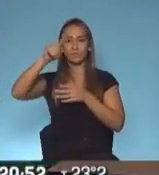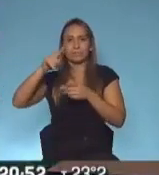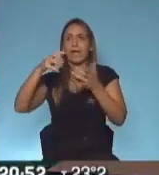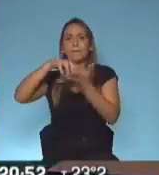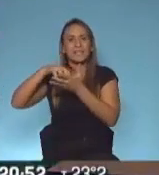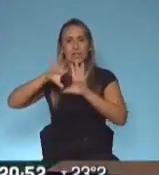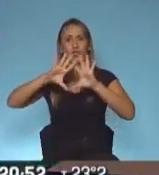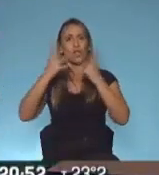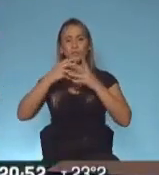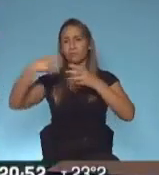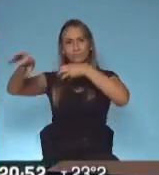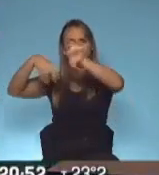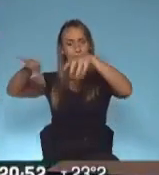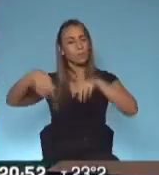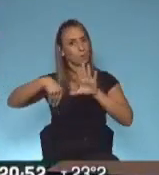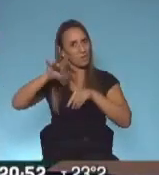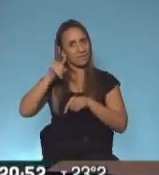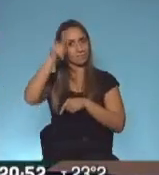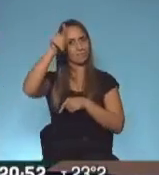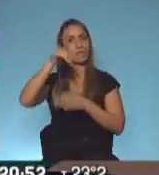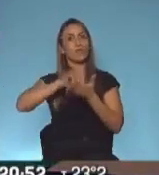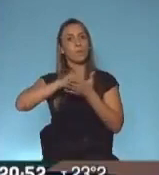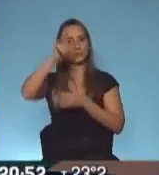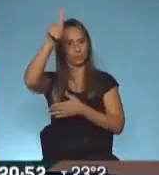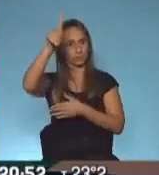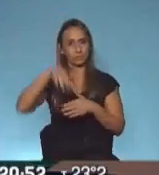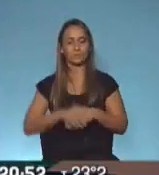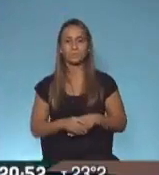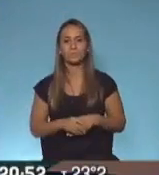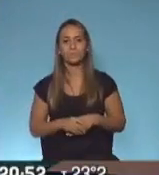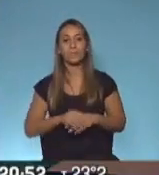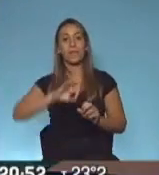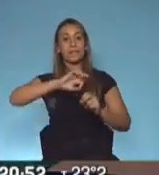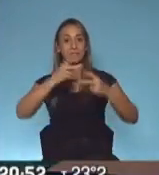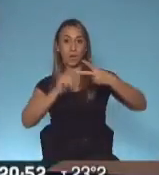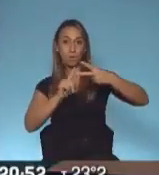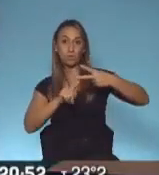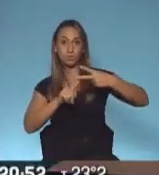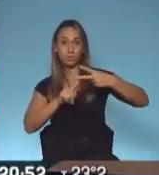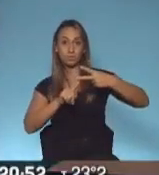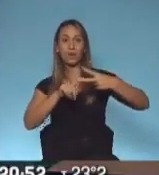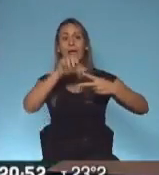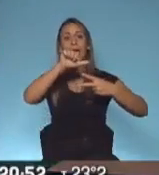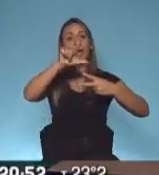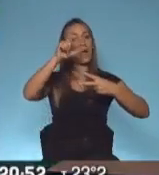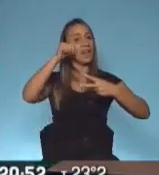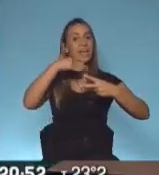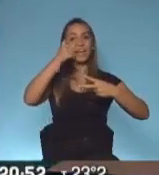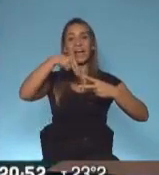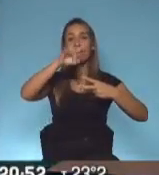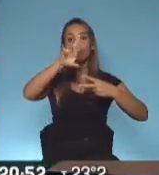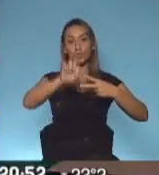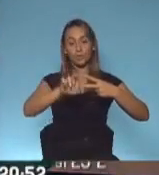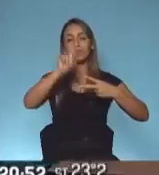¿no? Pero sobre todo una base en Nueva York. Bien, y en segundo lugar... Es para Alejandro Bulguerón y familia, también una